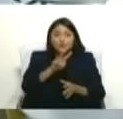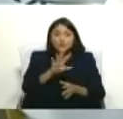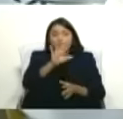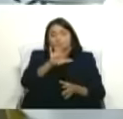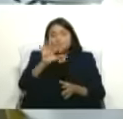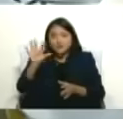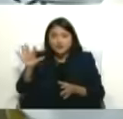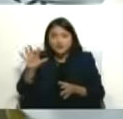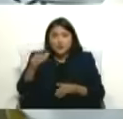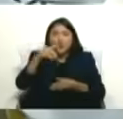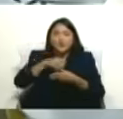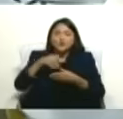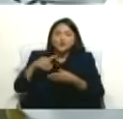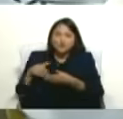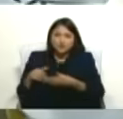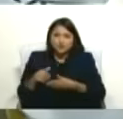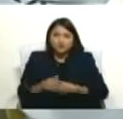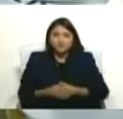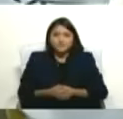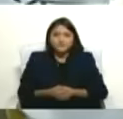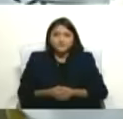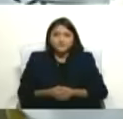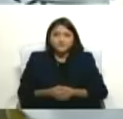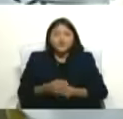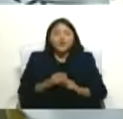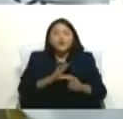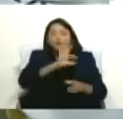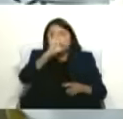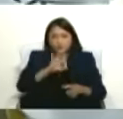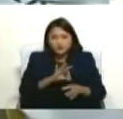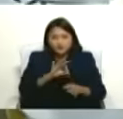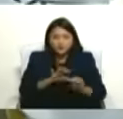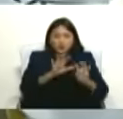10.070.255 votos, para un